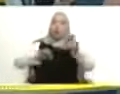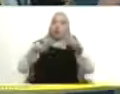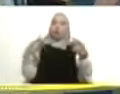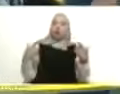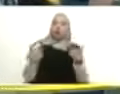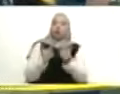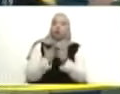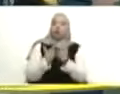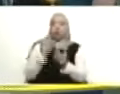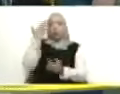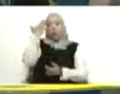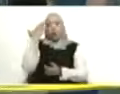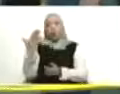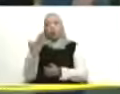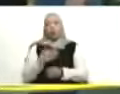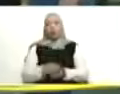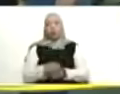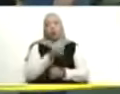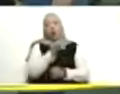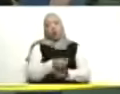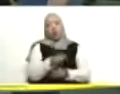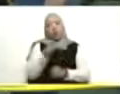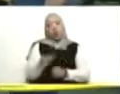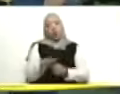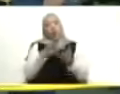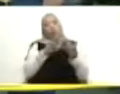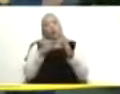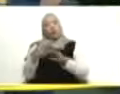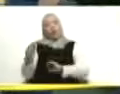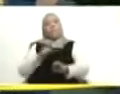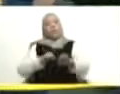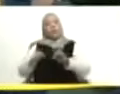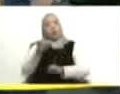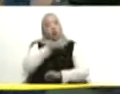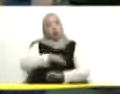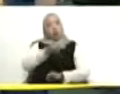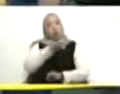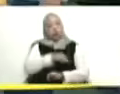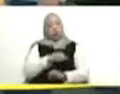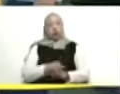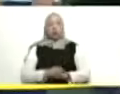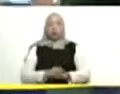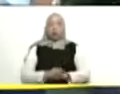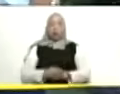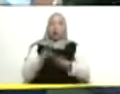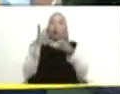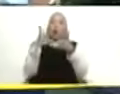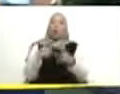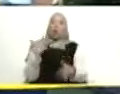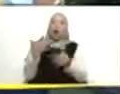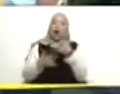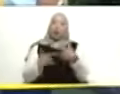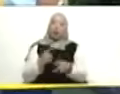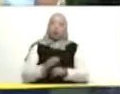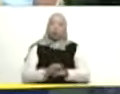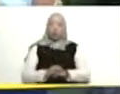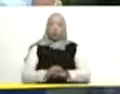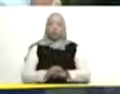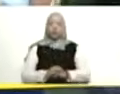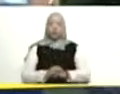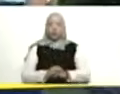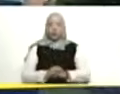allá, mi saludo, ¿vale? A la gente de las comunes, los movimientos sociales, ¿ah? ¿Cuántas cosas se han hecho?